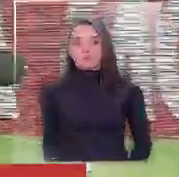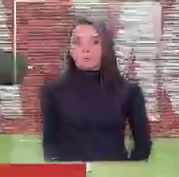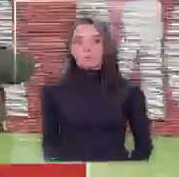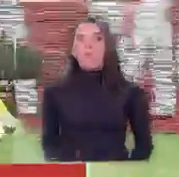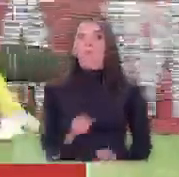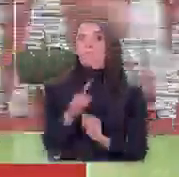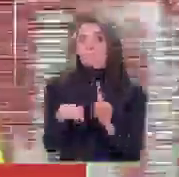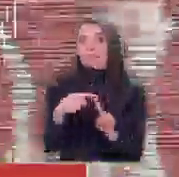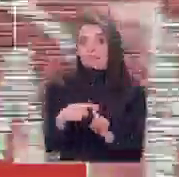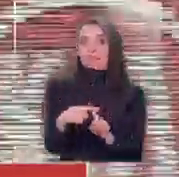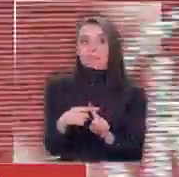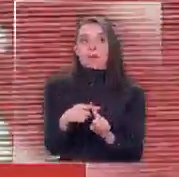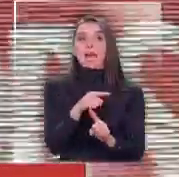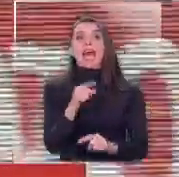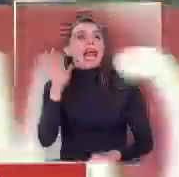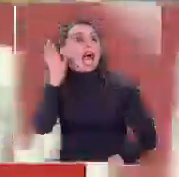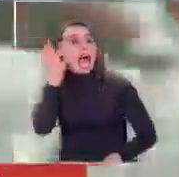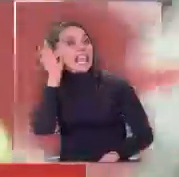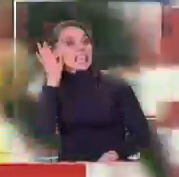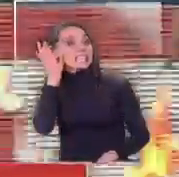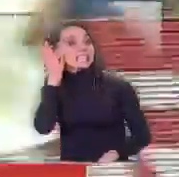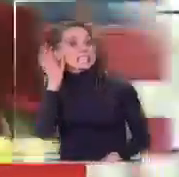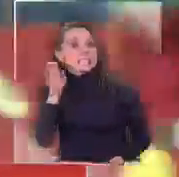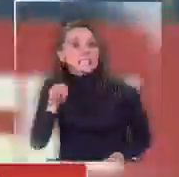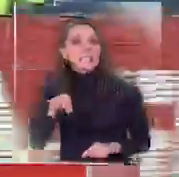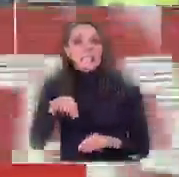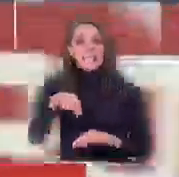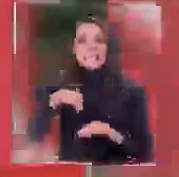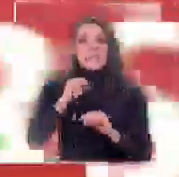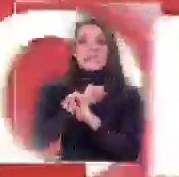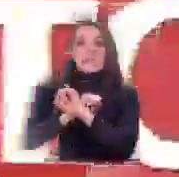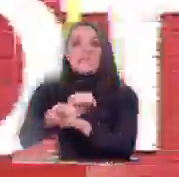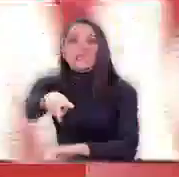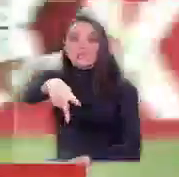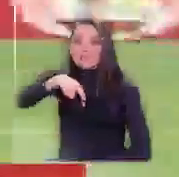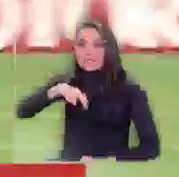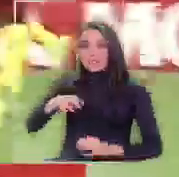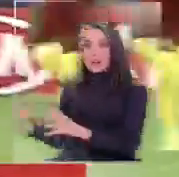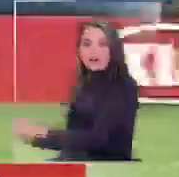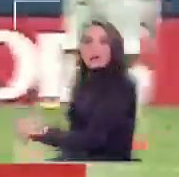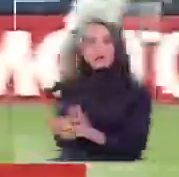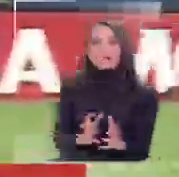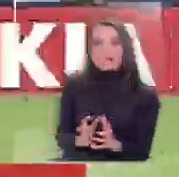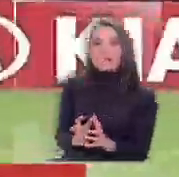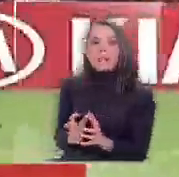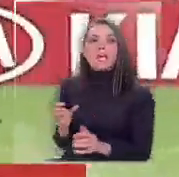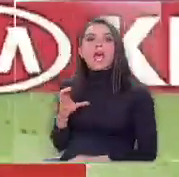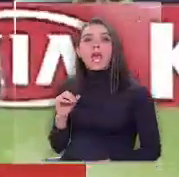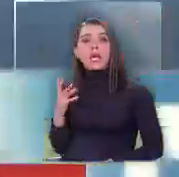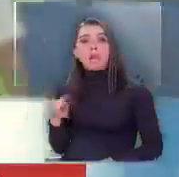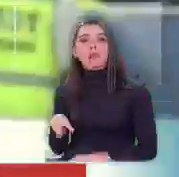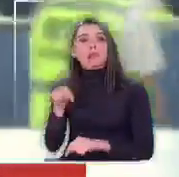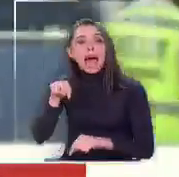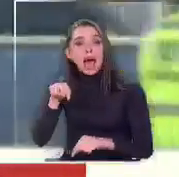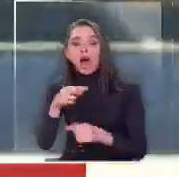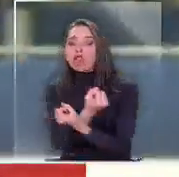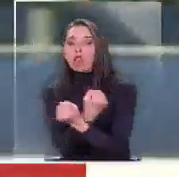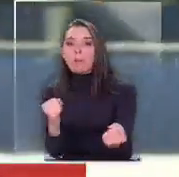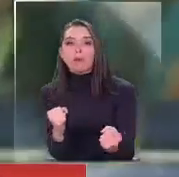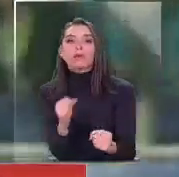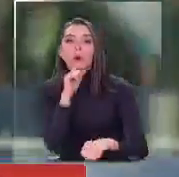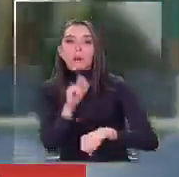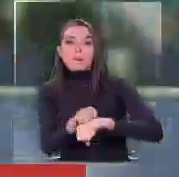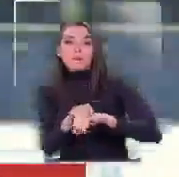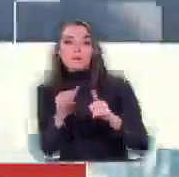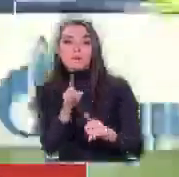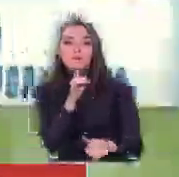Además, una de sus grandes virtudes es cuando retrocede en defensa y generalmente roba el balón. Ante Camerún no pudo. Los minutos que jugó los